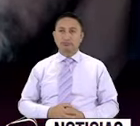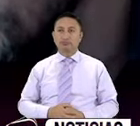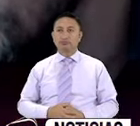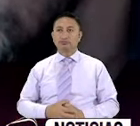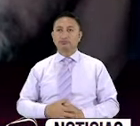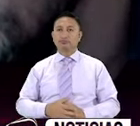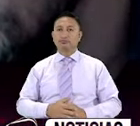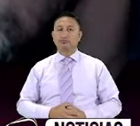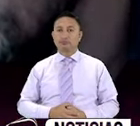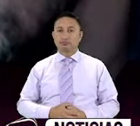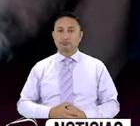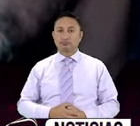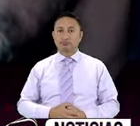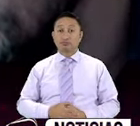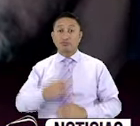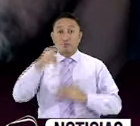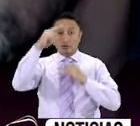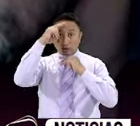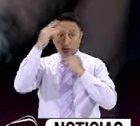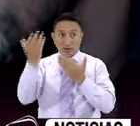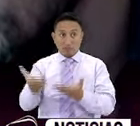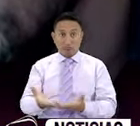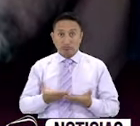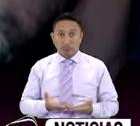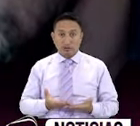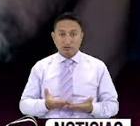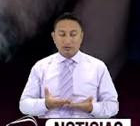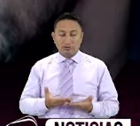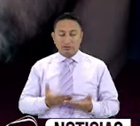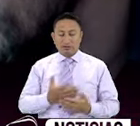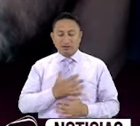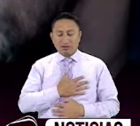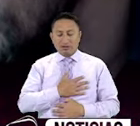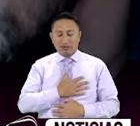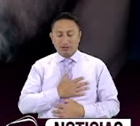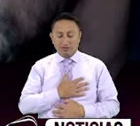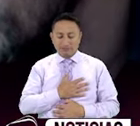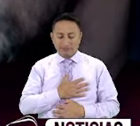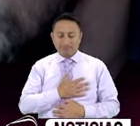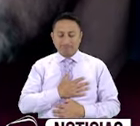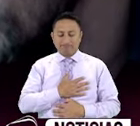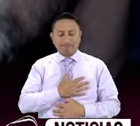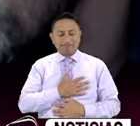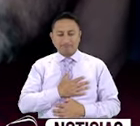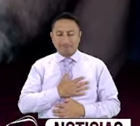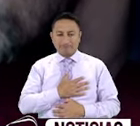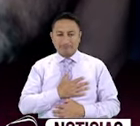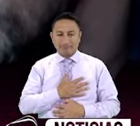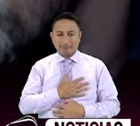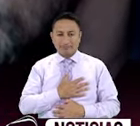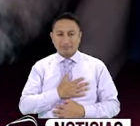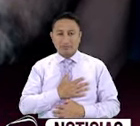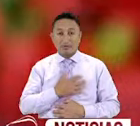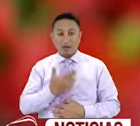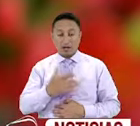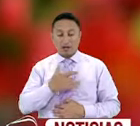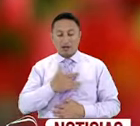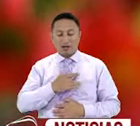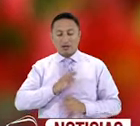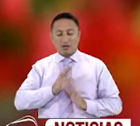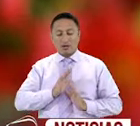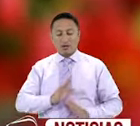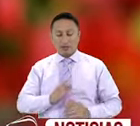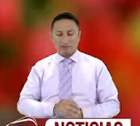Recibo esta noticia muy conmovida y con alivio. Se trata de una